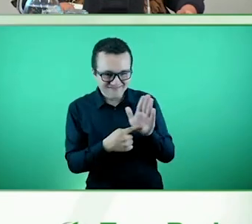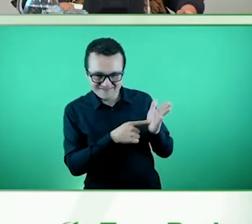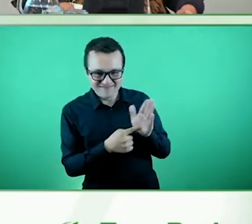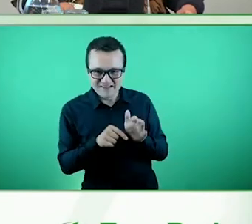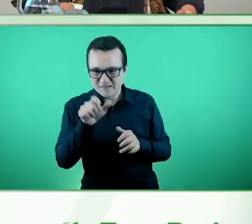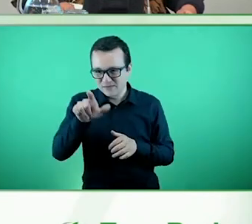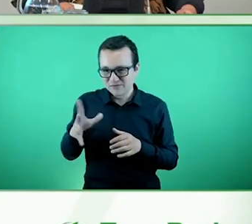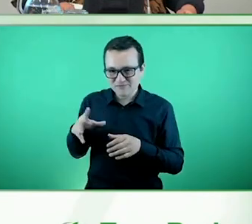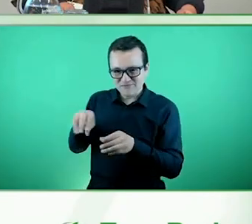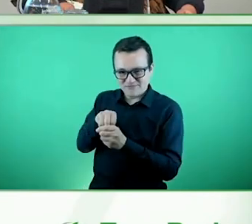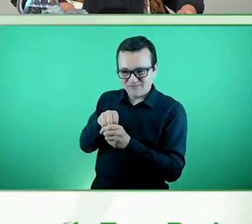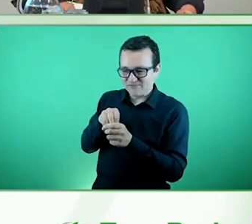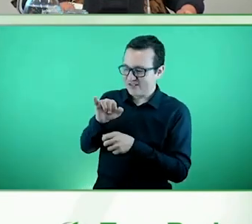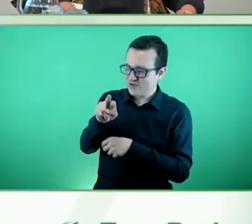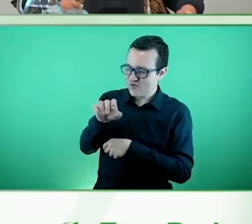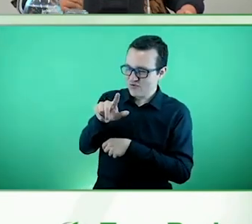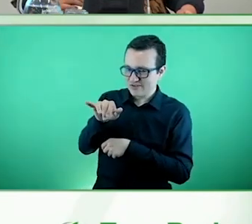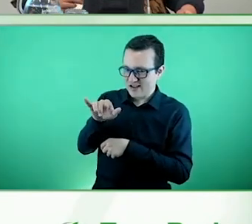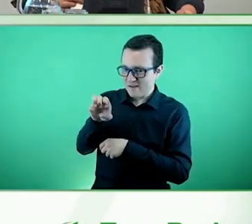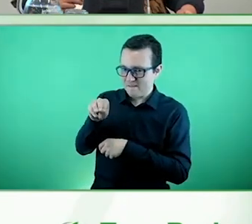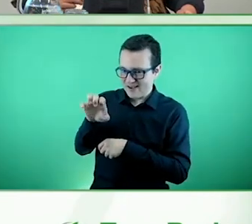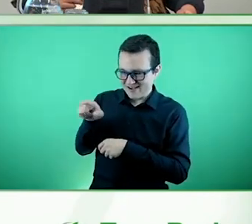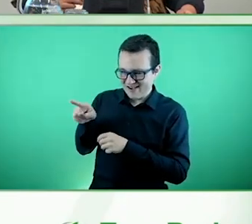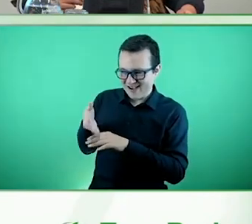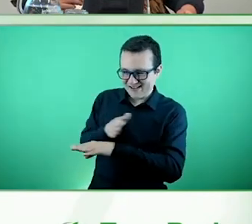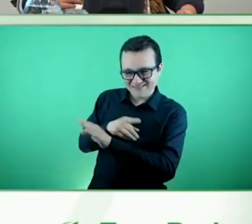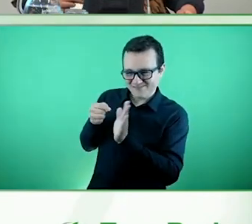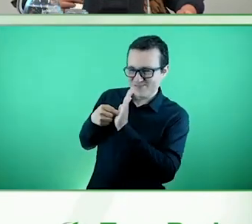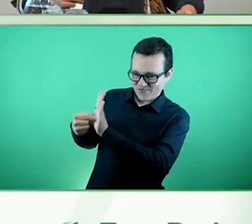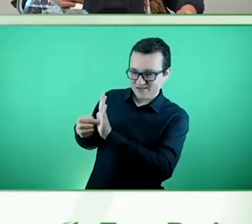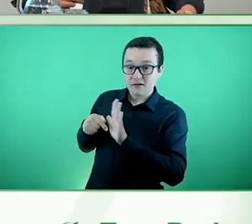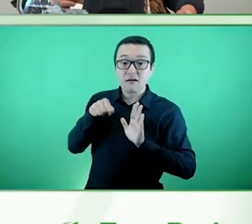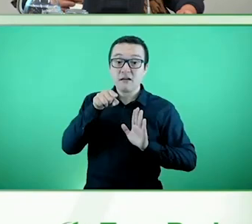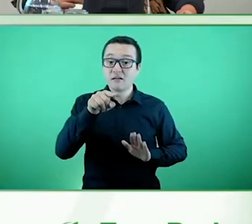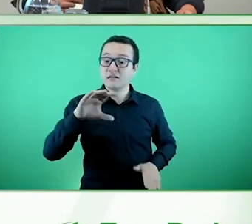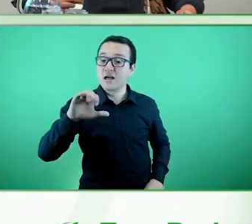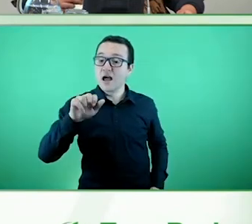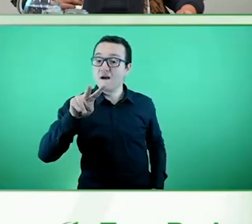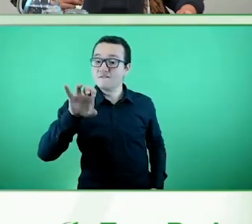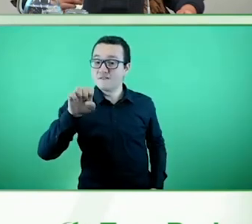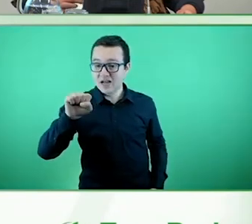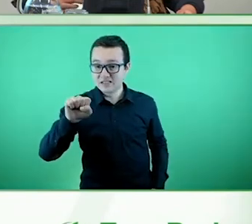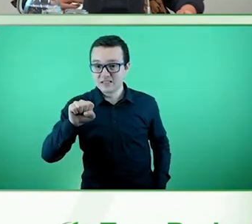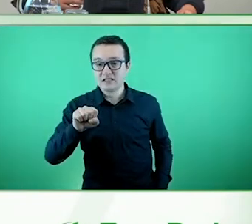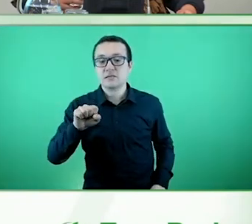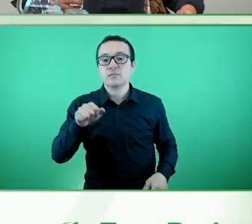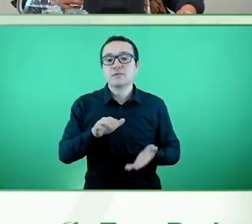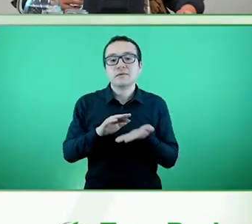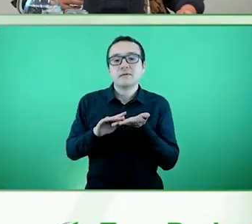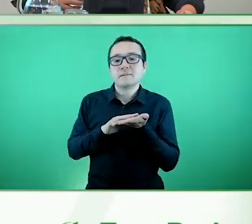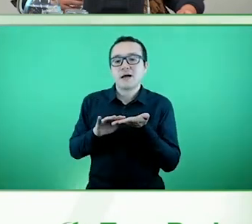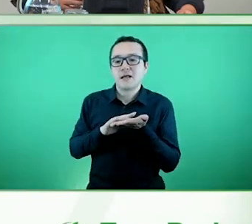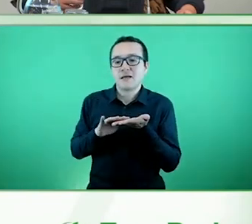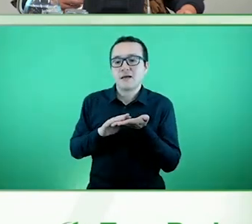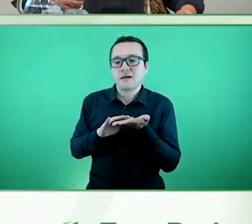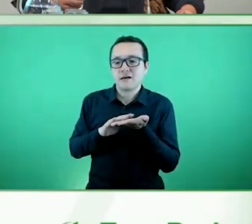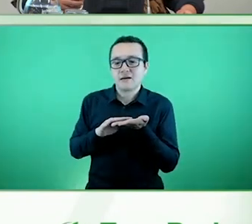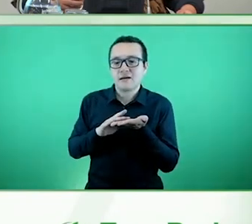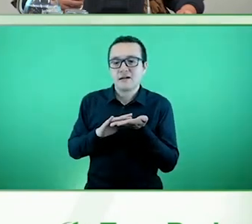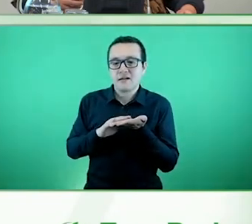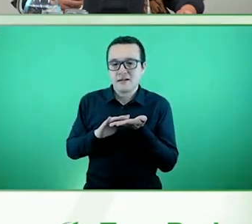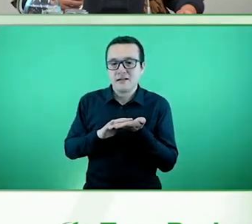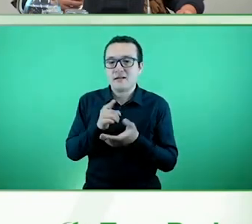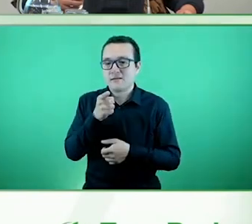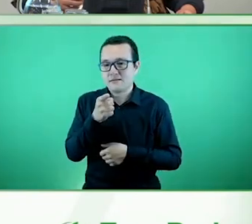incluyeme.com, se lo mostré recién. Es un Canvas que está en formato braille, porque el Canvas nos